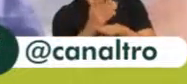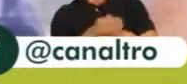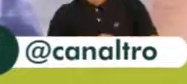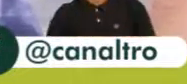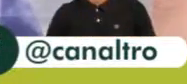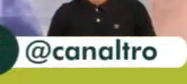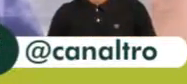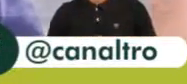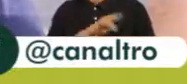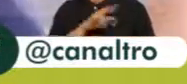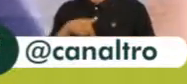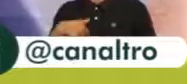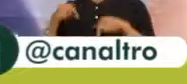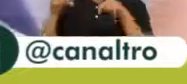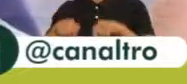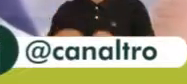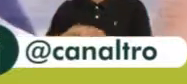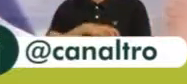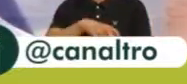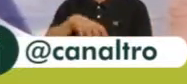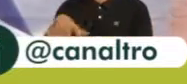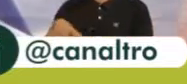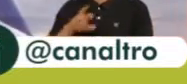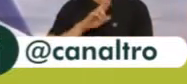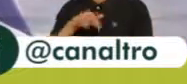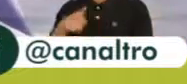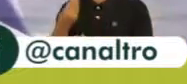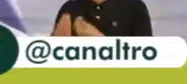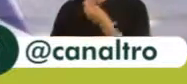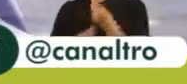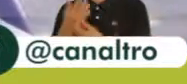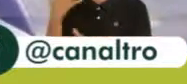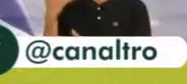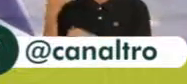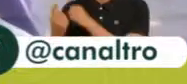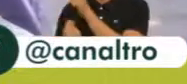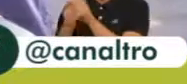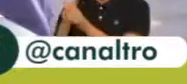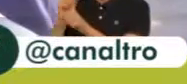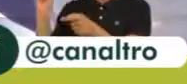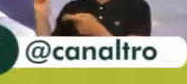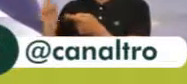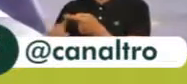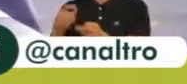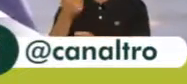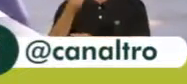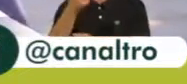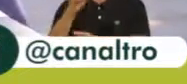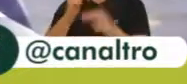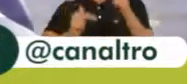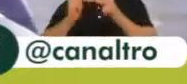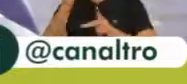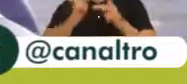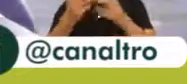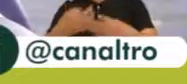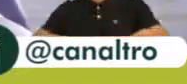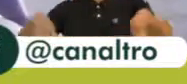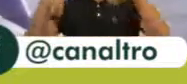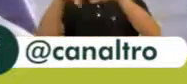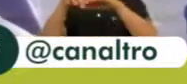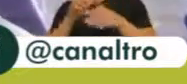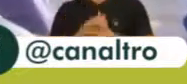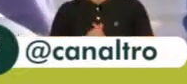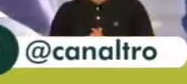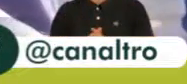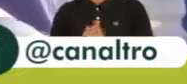nosotros hemos hecho en los últimos cinco años 10 obras de mitigación importantes que